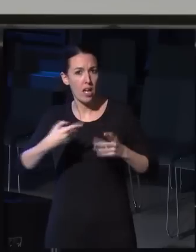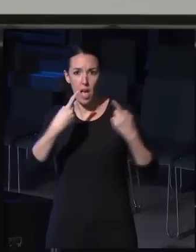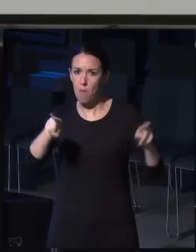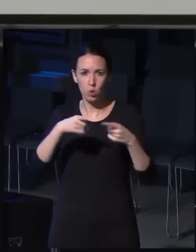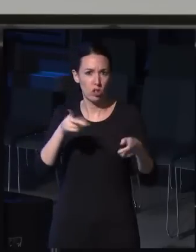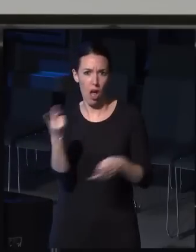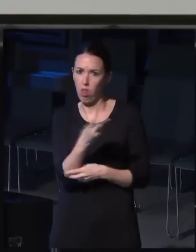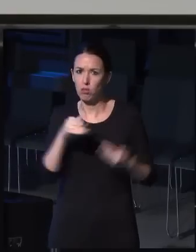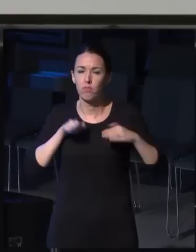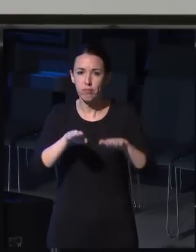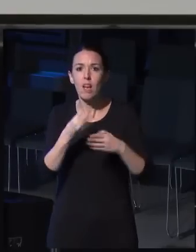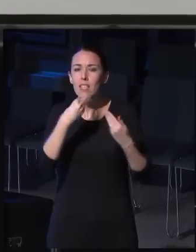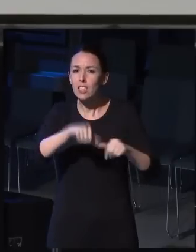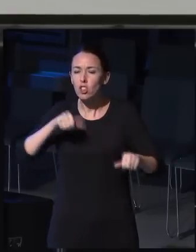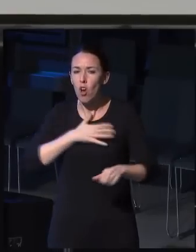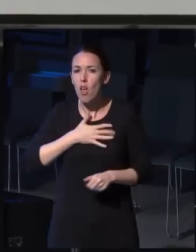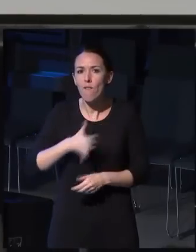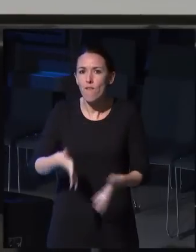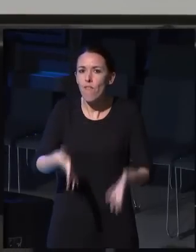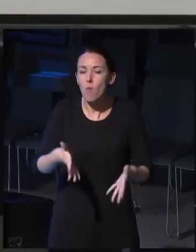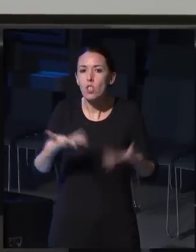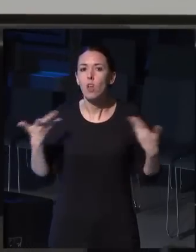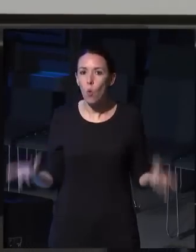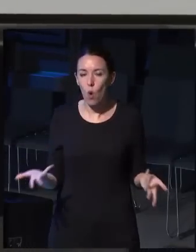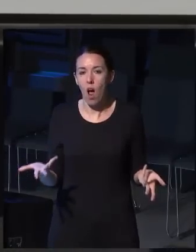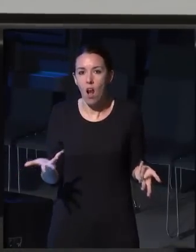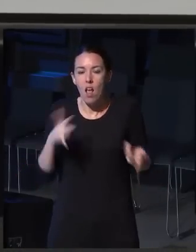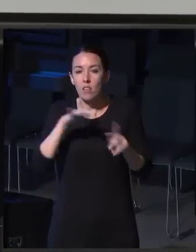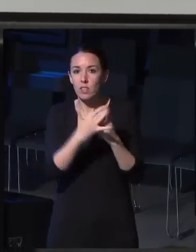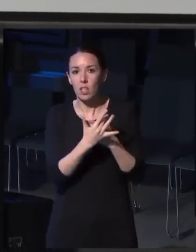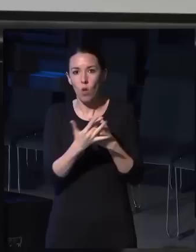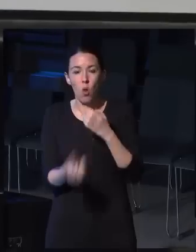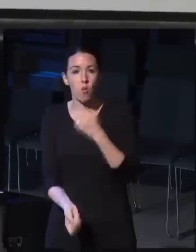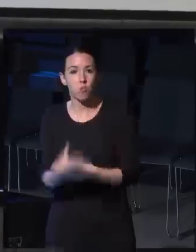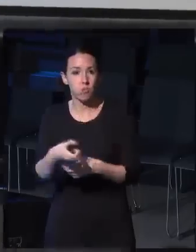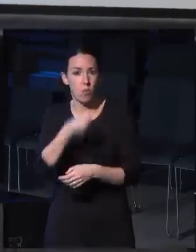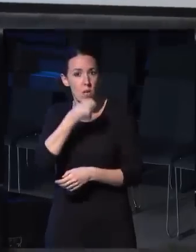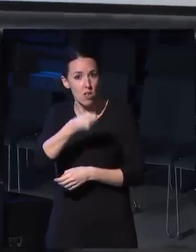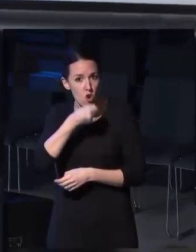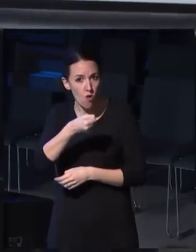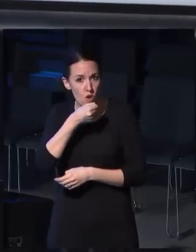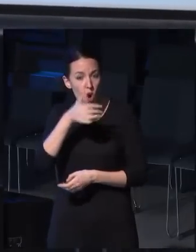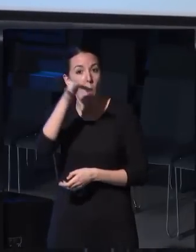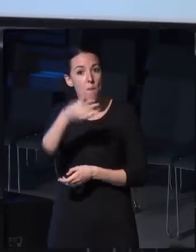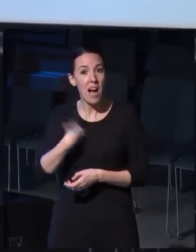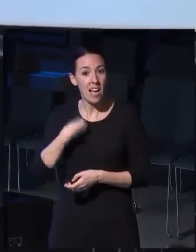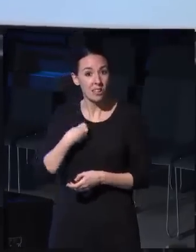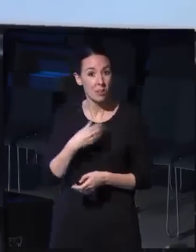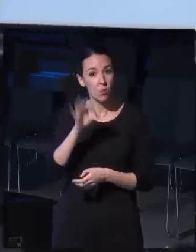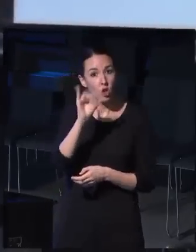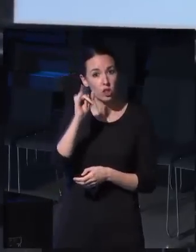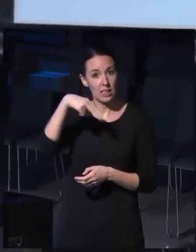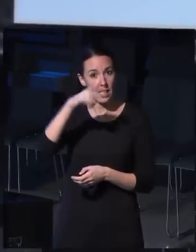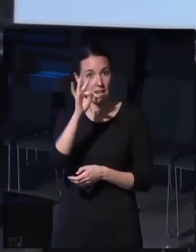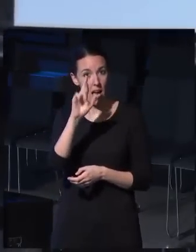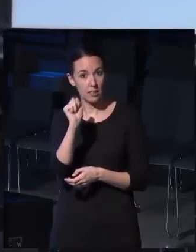manera paralela. Una de mis historias favoritas tiene que ver con la creación del micrófono y cómo a Sinatra le tocó